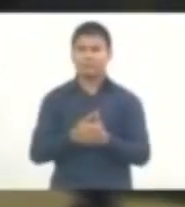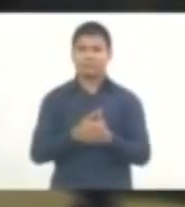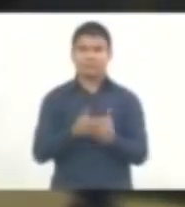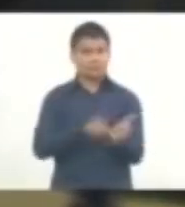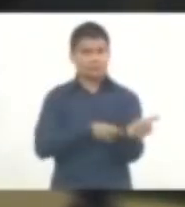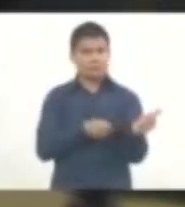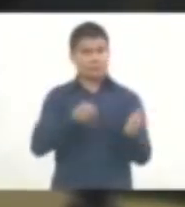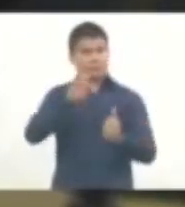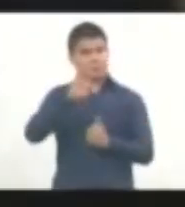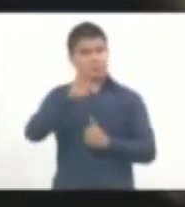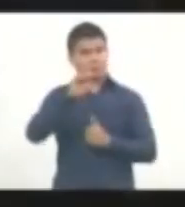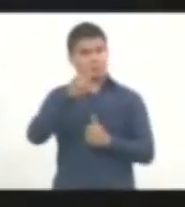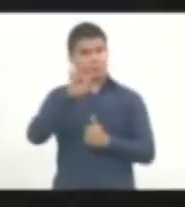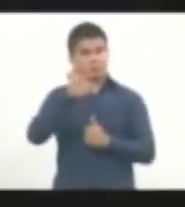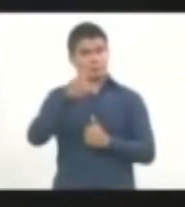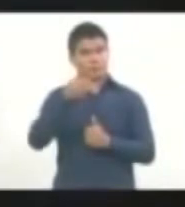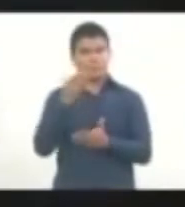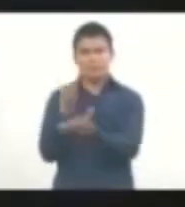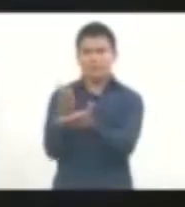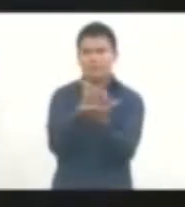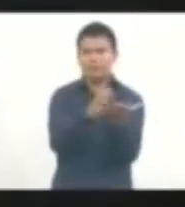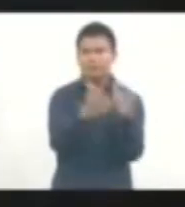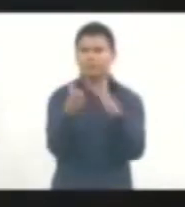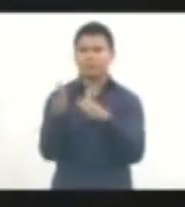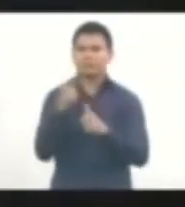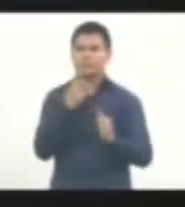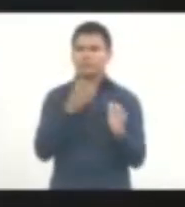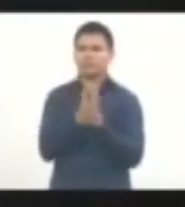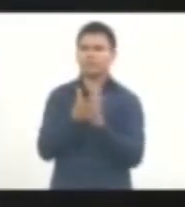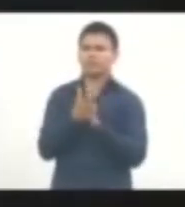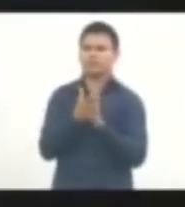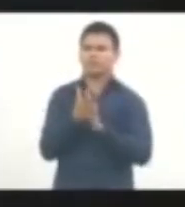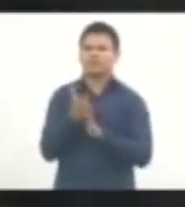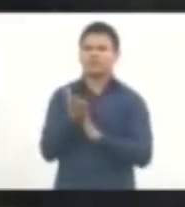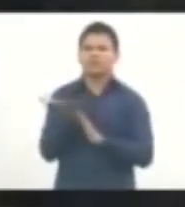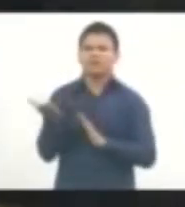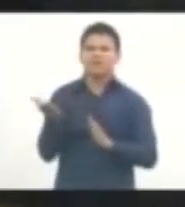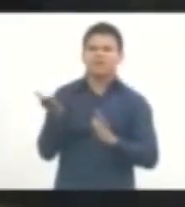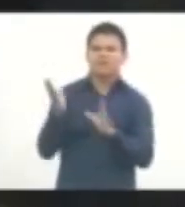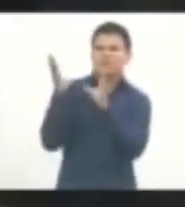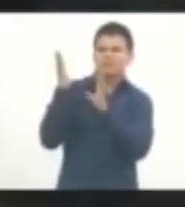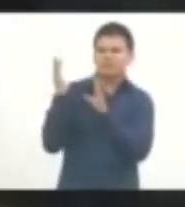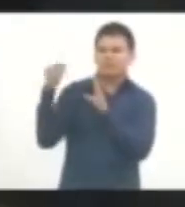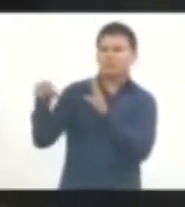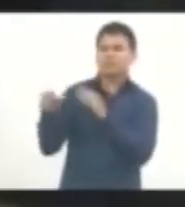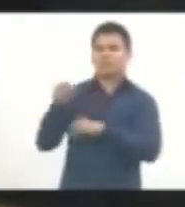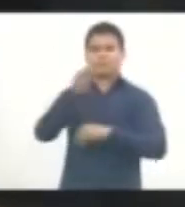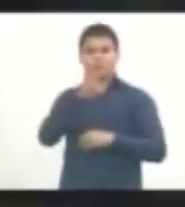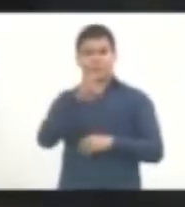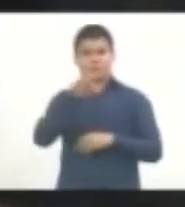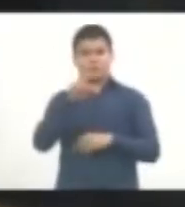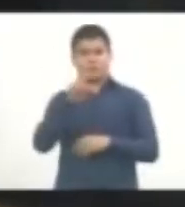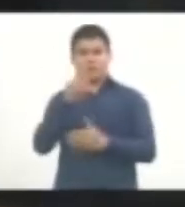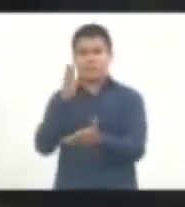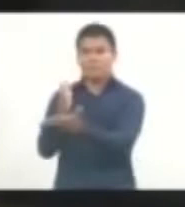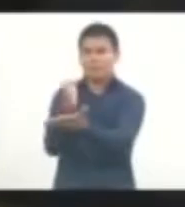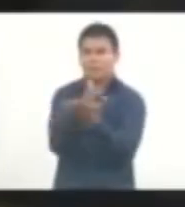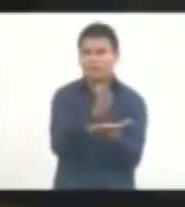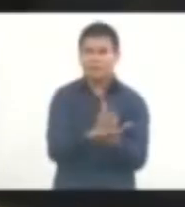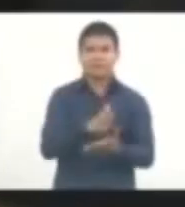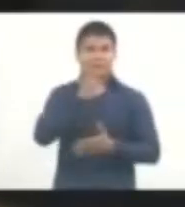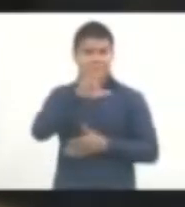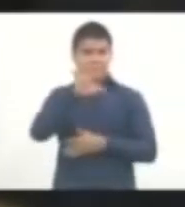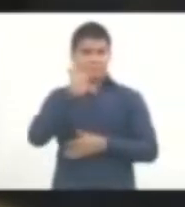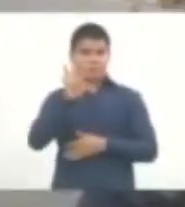la Dirección Especializada contra el Crimen Organizado le indilgó cargos por 91 delitos cometidos en el Departamento del Atlántico y 54